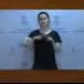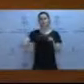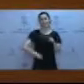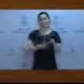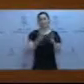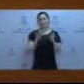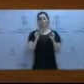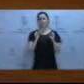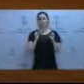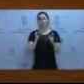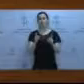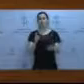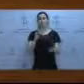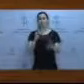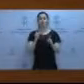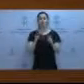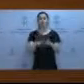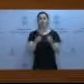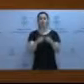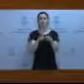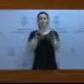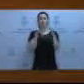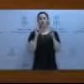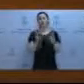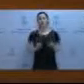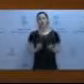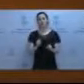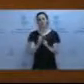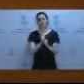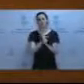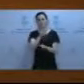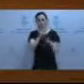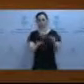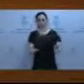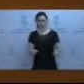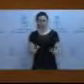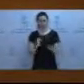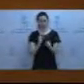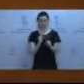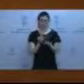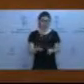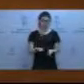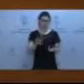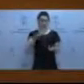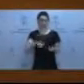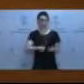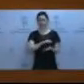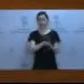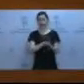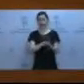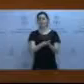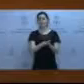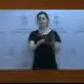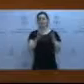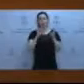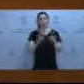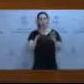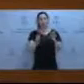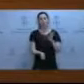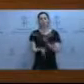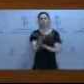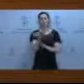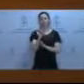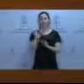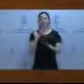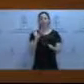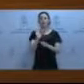vez un poco más la posición de estos empleados. Y como aquí se dijo, que no generan coste alguno, como pueden ser la oferta